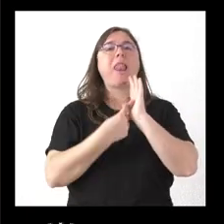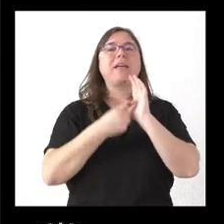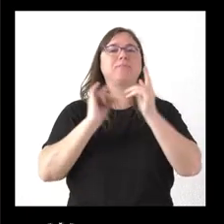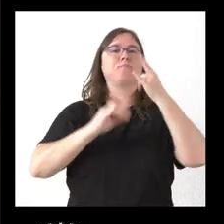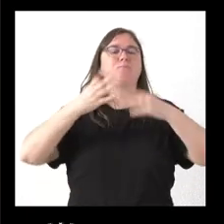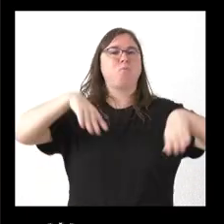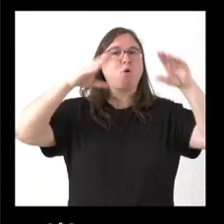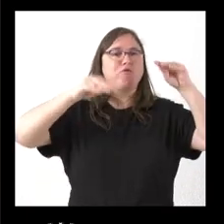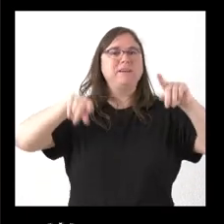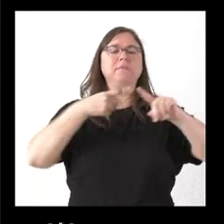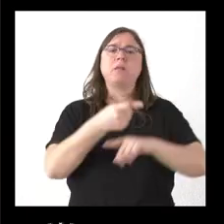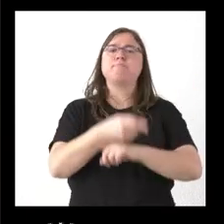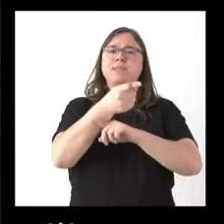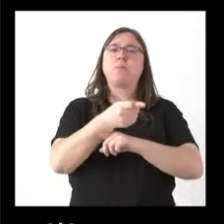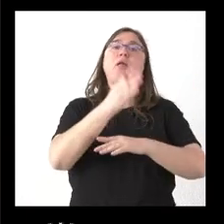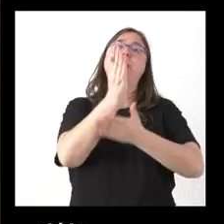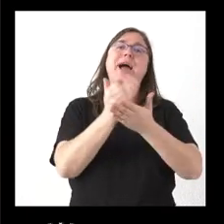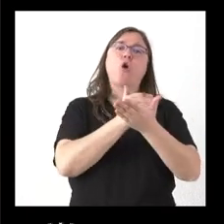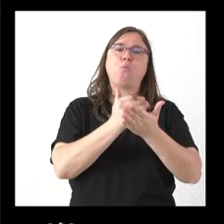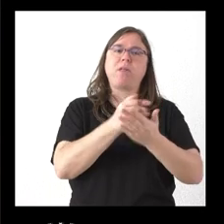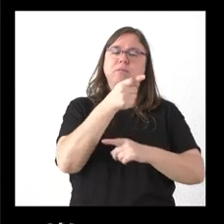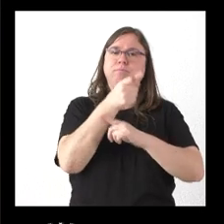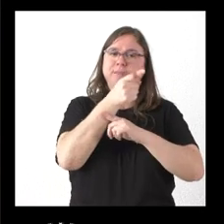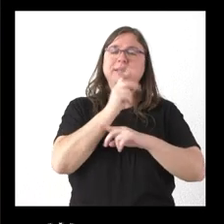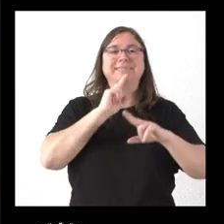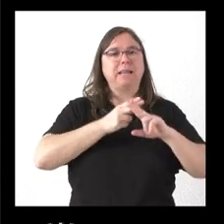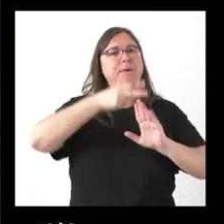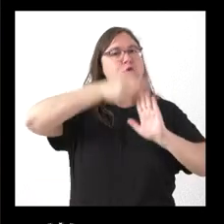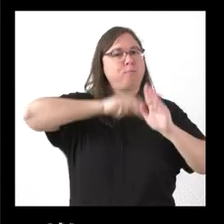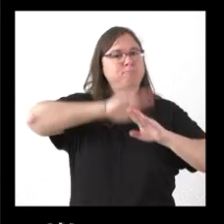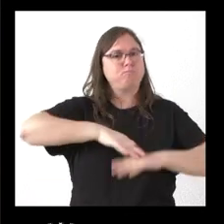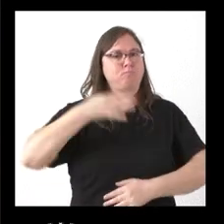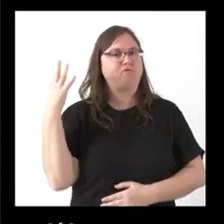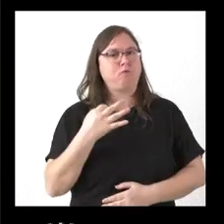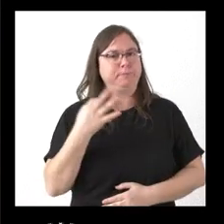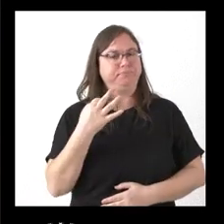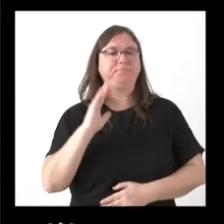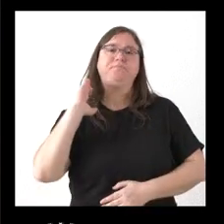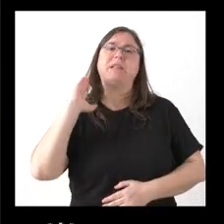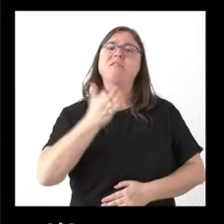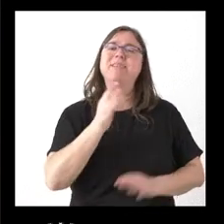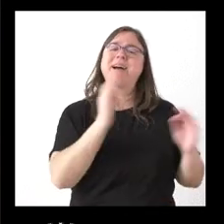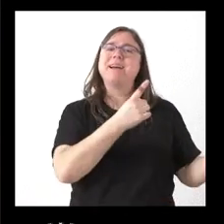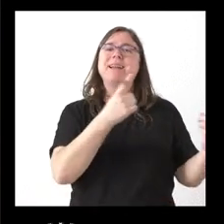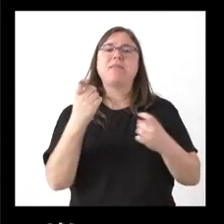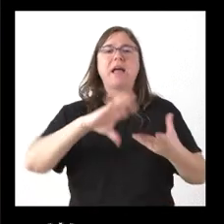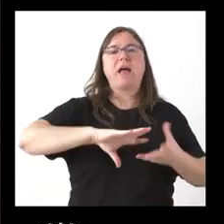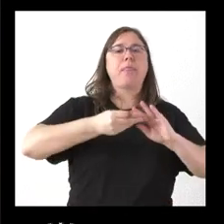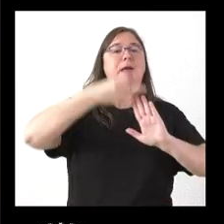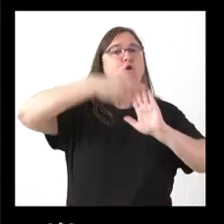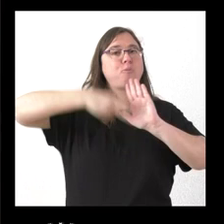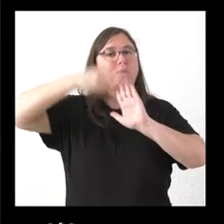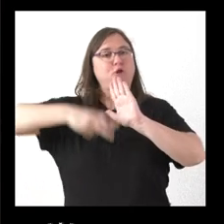una serie de obligaciones a las comunidades autónomas una norma de obligado cumplimiento y que afecta a la necesidad de adaptar algunas normas